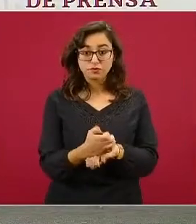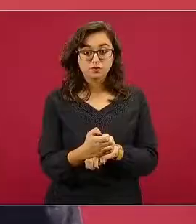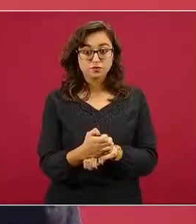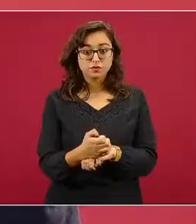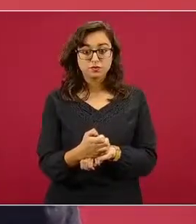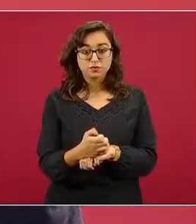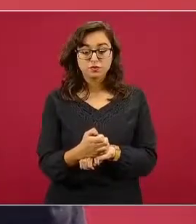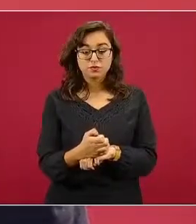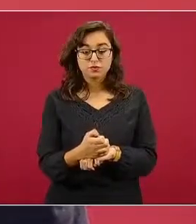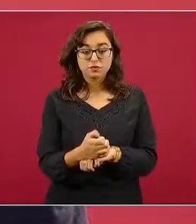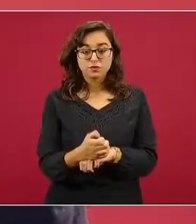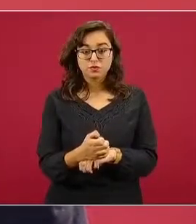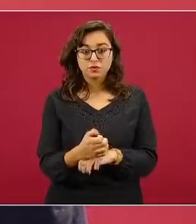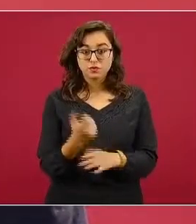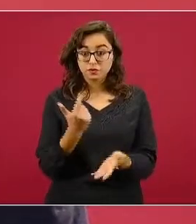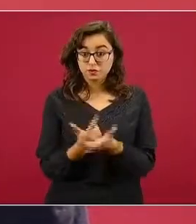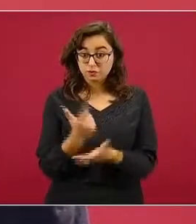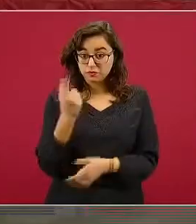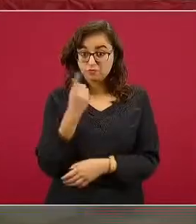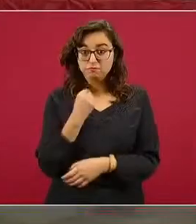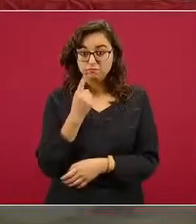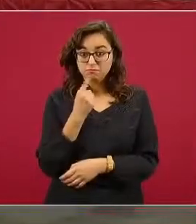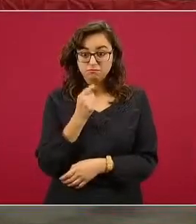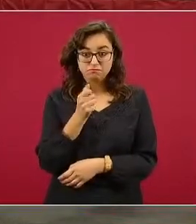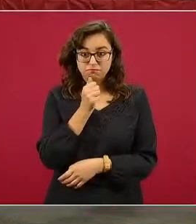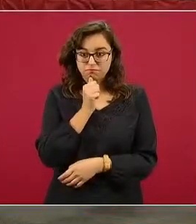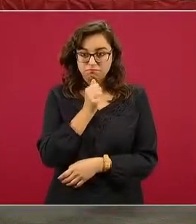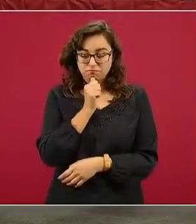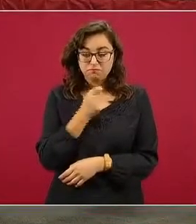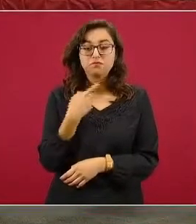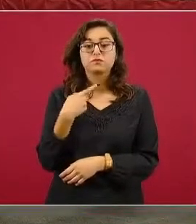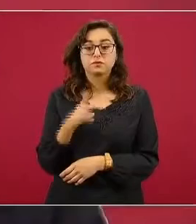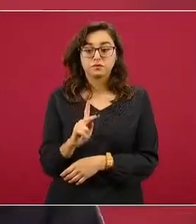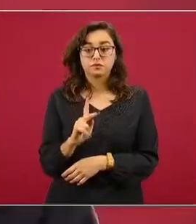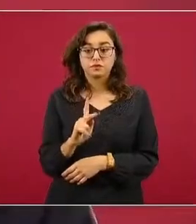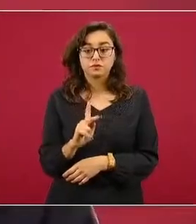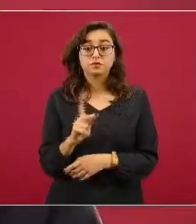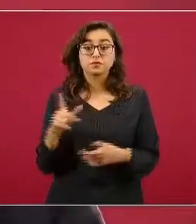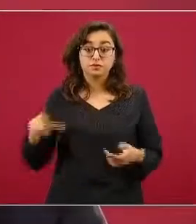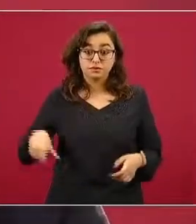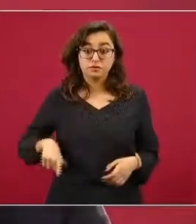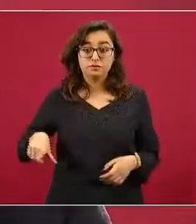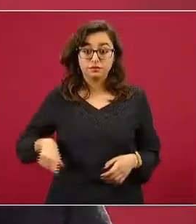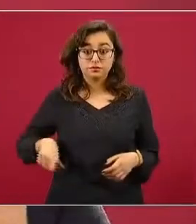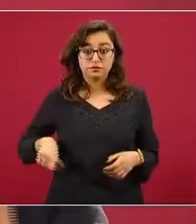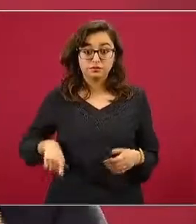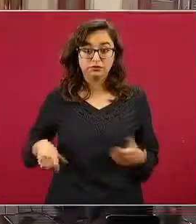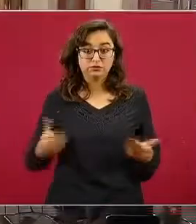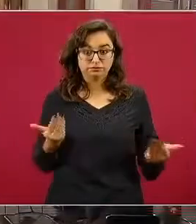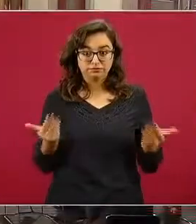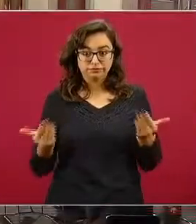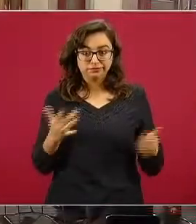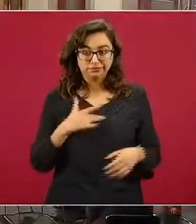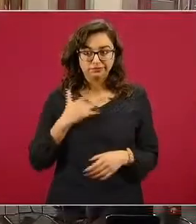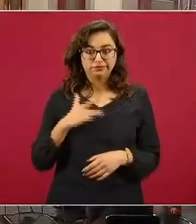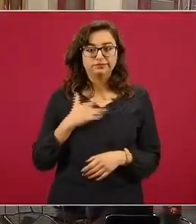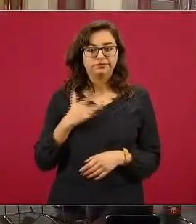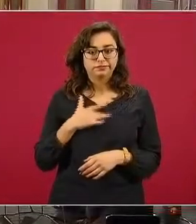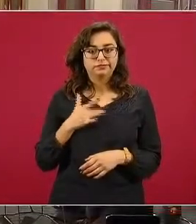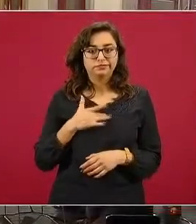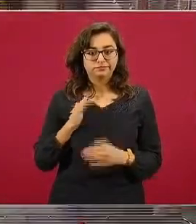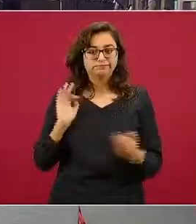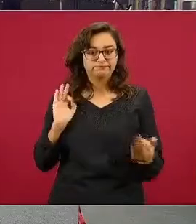una situación de riesgo mayor, pero ilustra cómo los propios gobiernos de los estados empiezan a anticiparse a